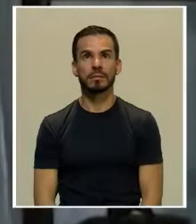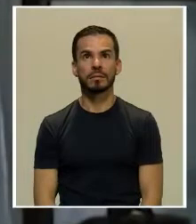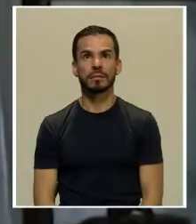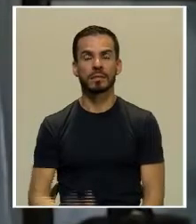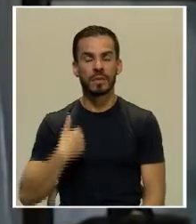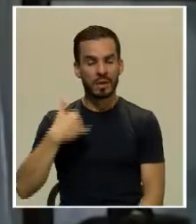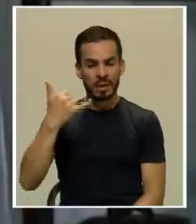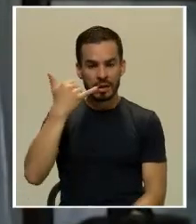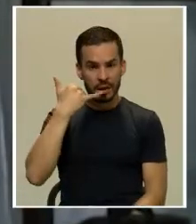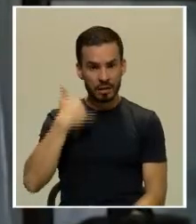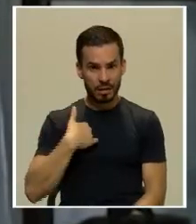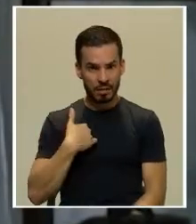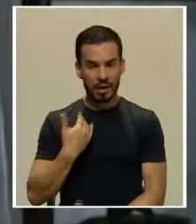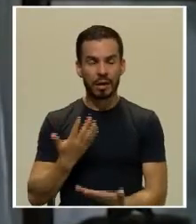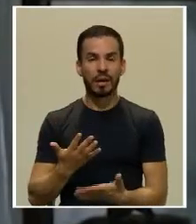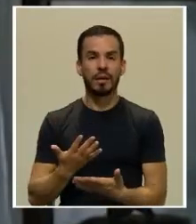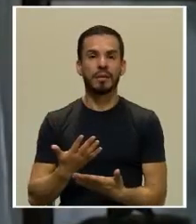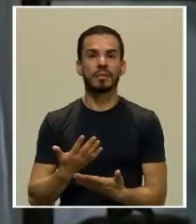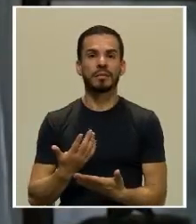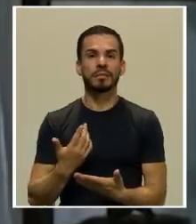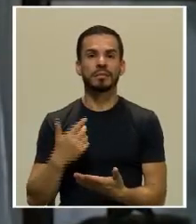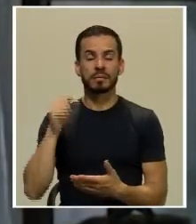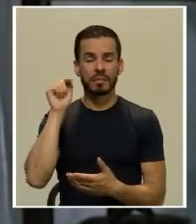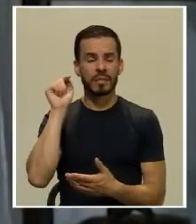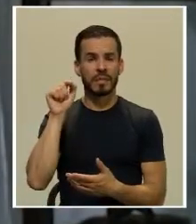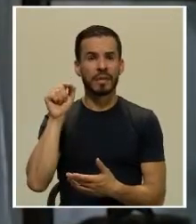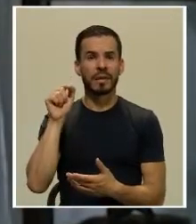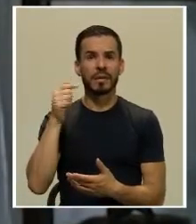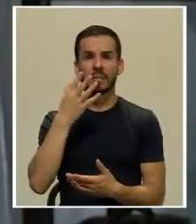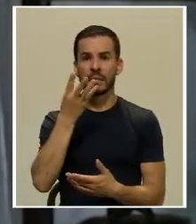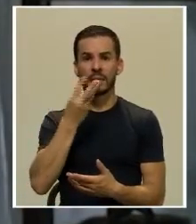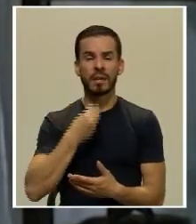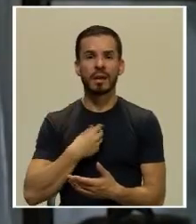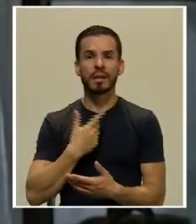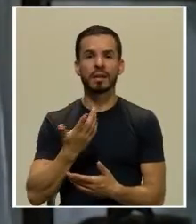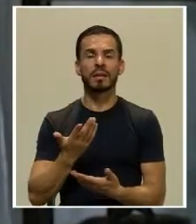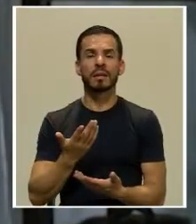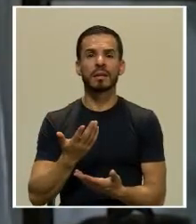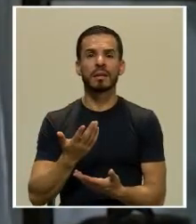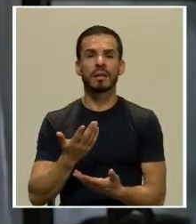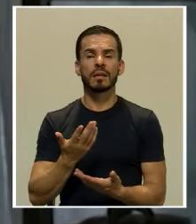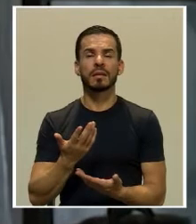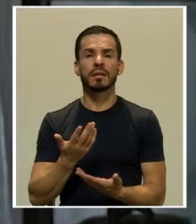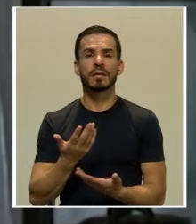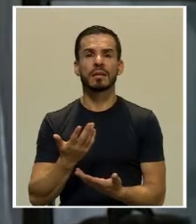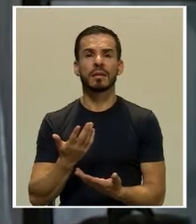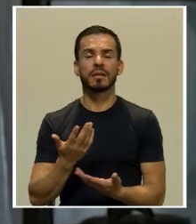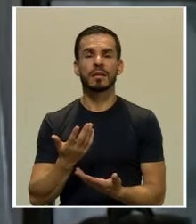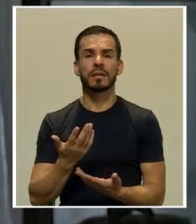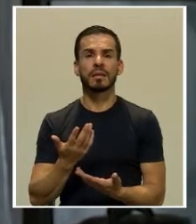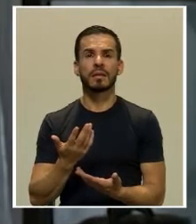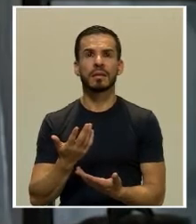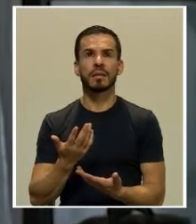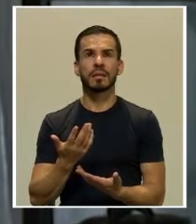Recibí una llamada telefónica en el cual me dijeron que era